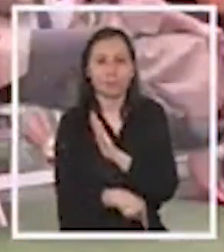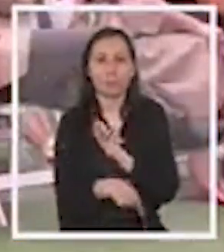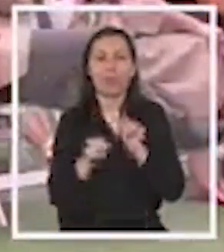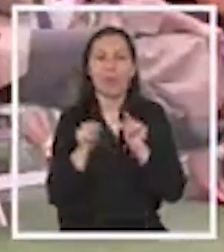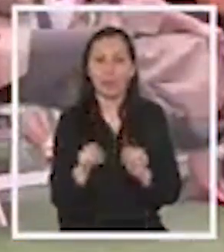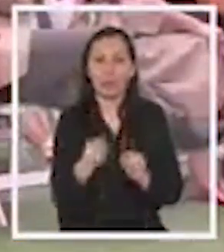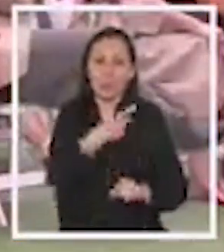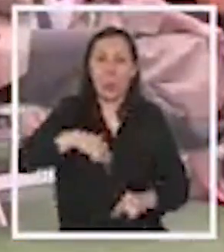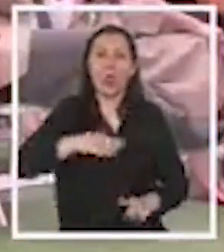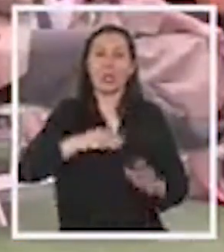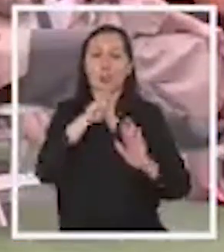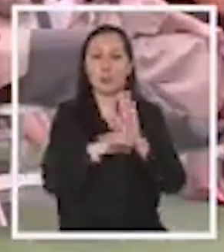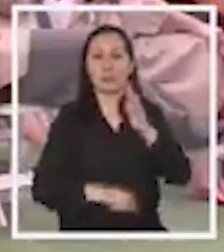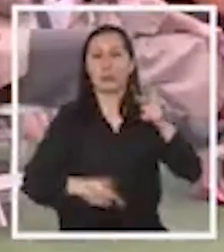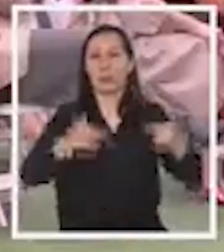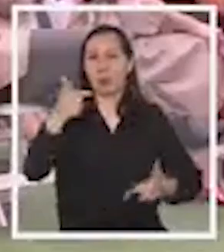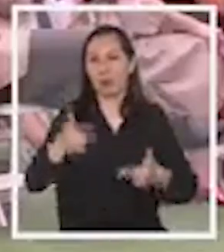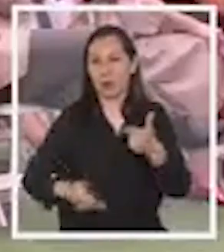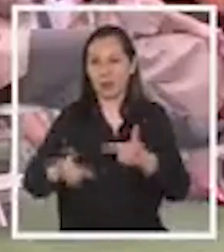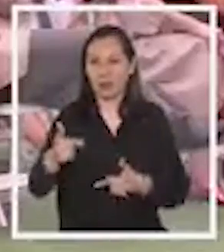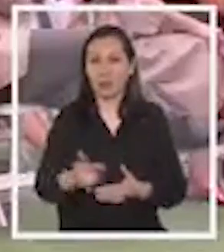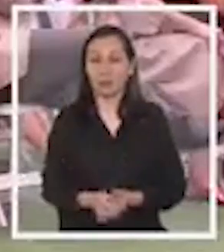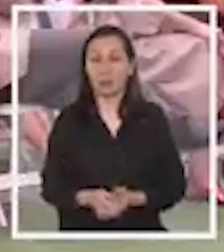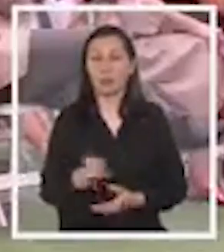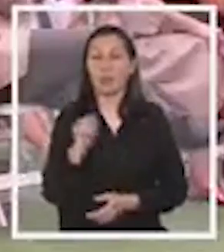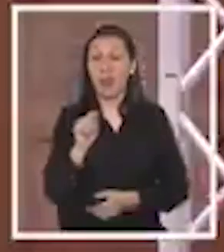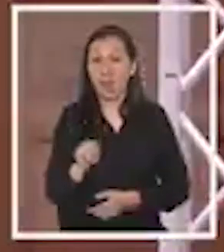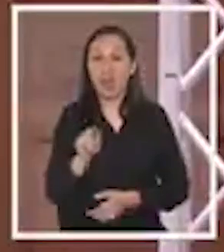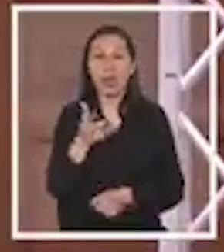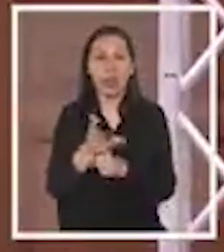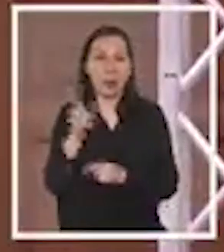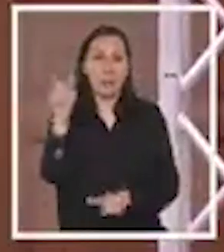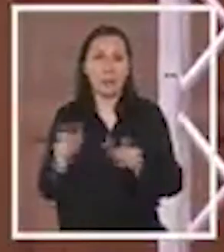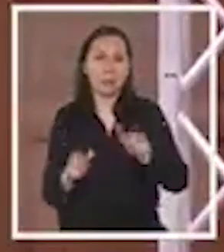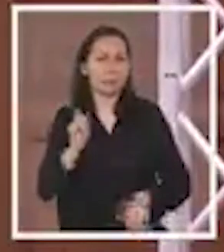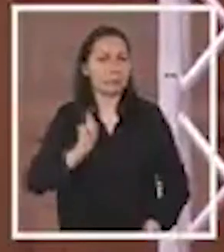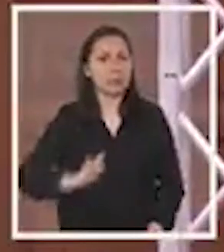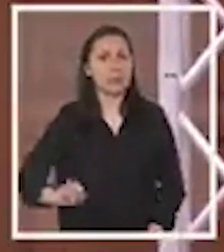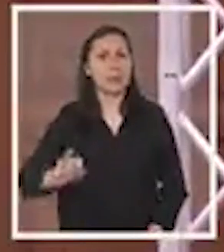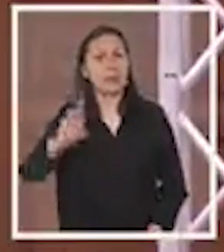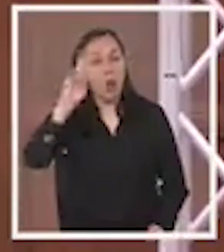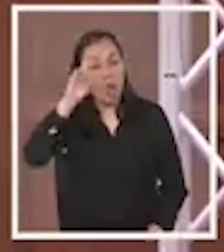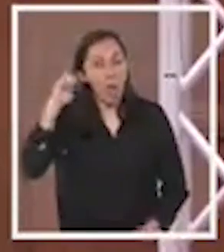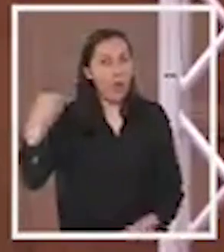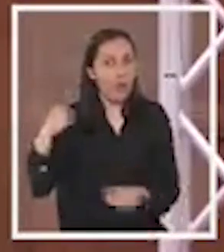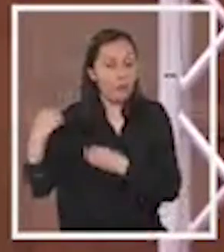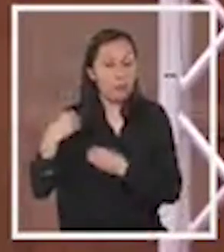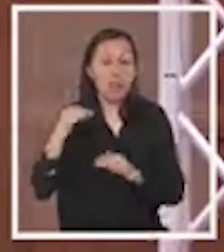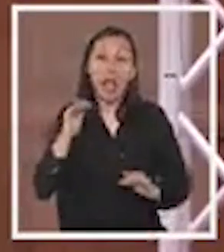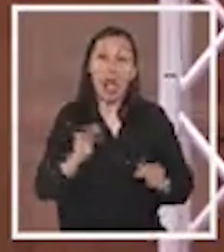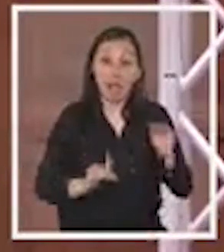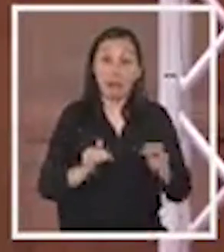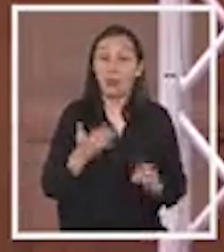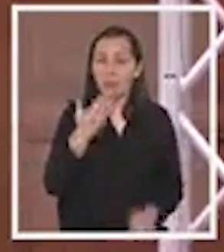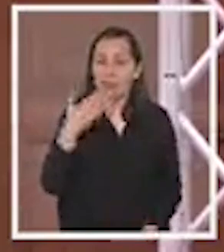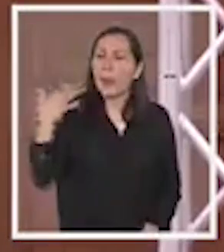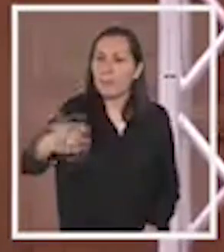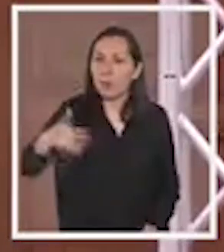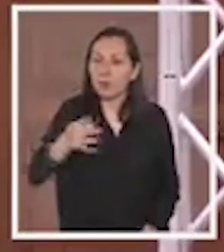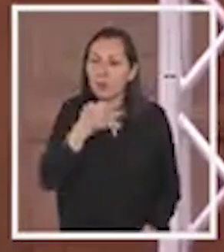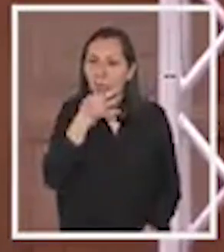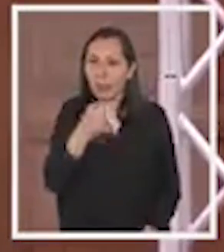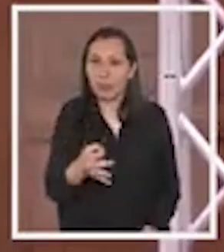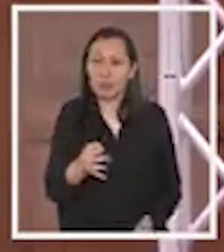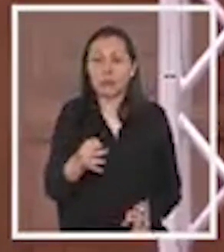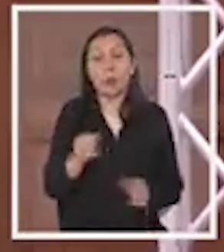Ese es el fondo de nuestro proyecto político. Y ahí hay personas que están permanentemente recordándonos, porque a veces, y esto también es importante decirlo,